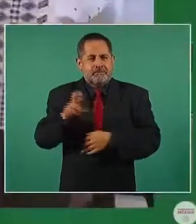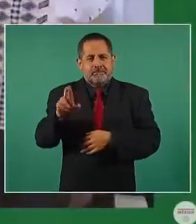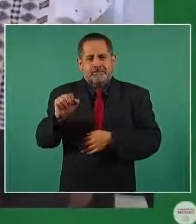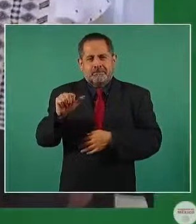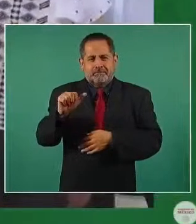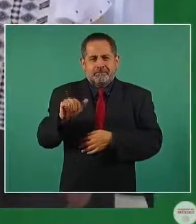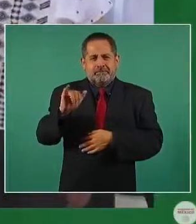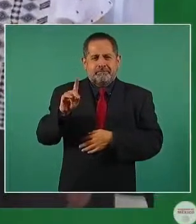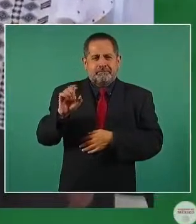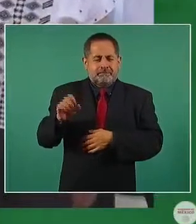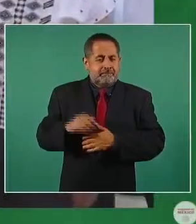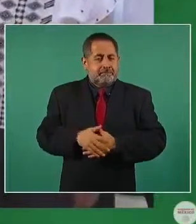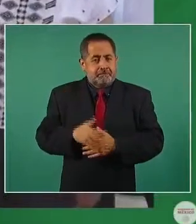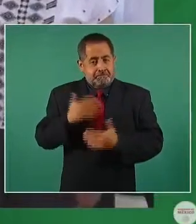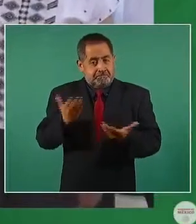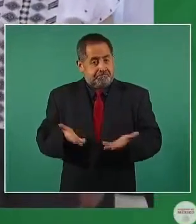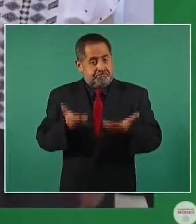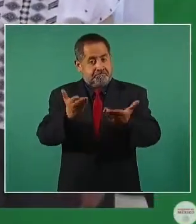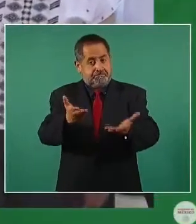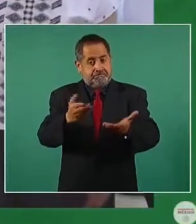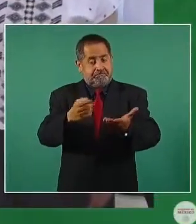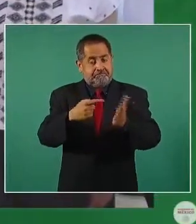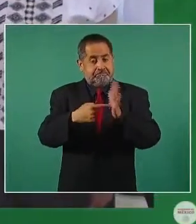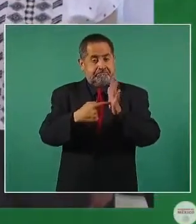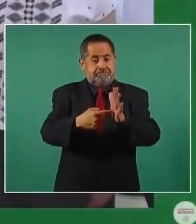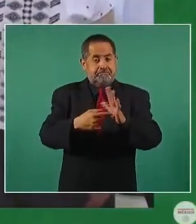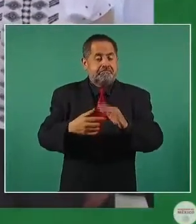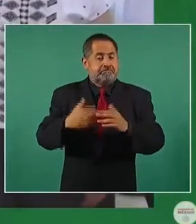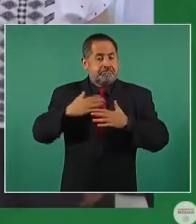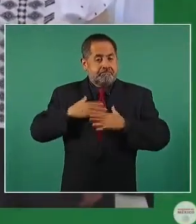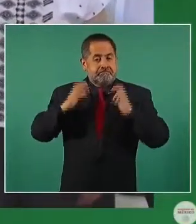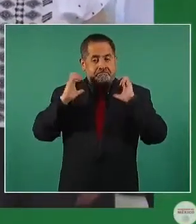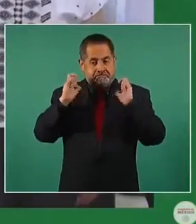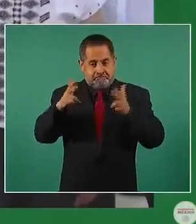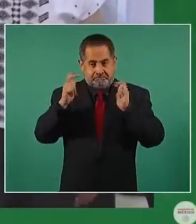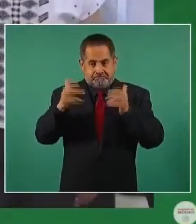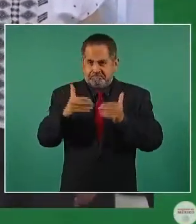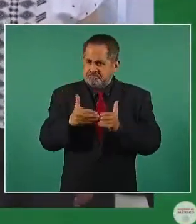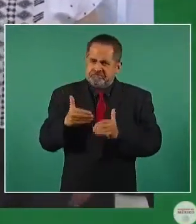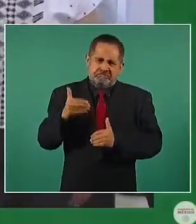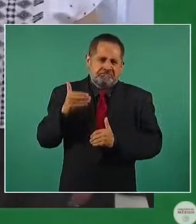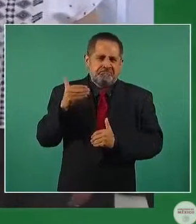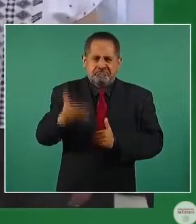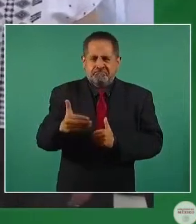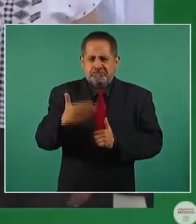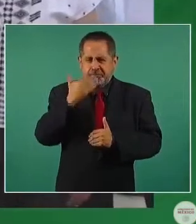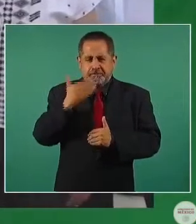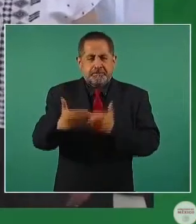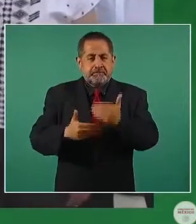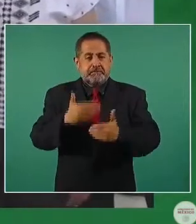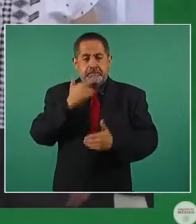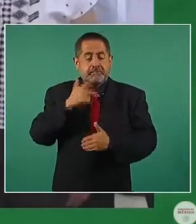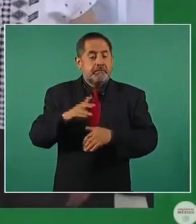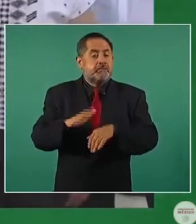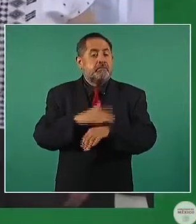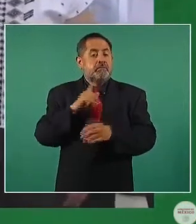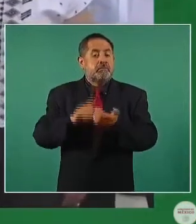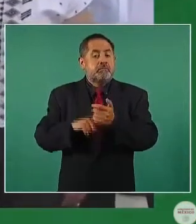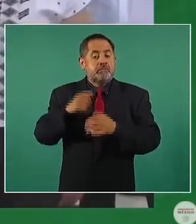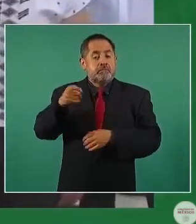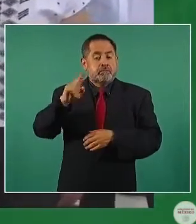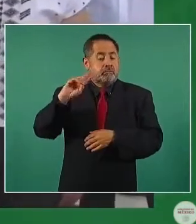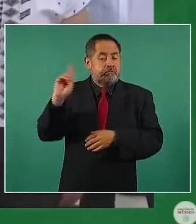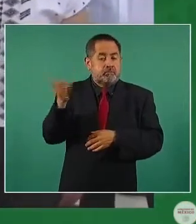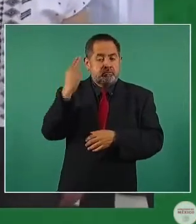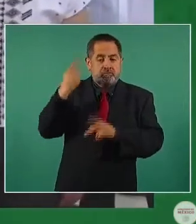Quiero plantearle que Chiapas va un paso adelante porque hasta la media superior